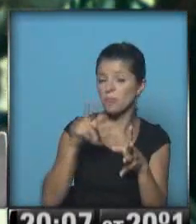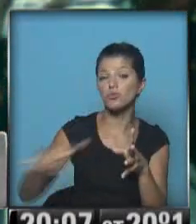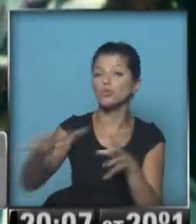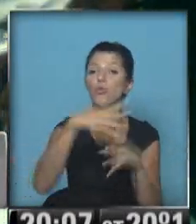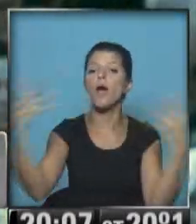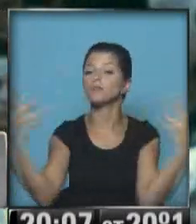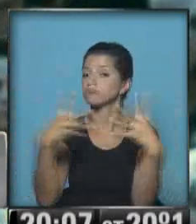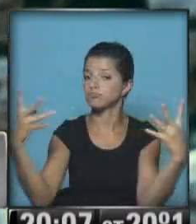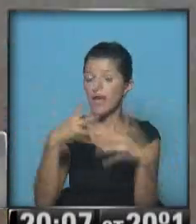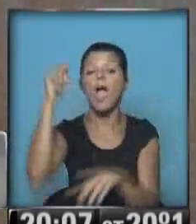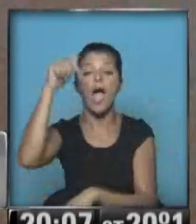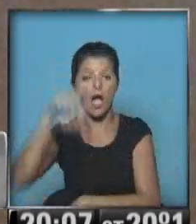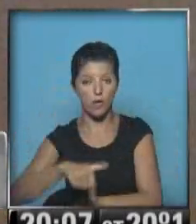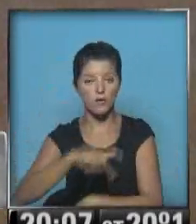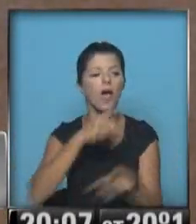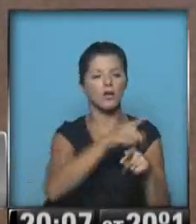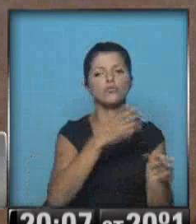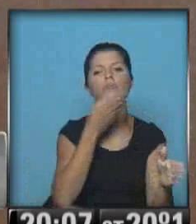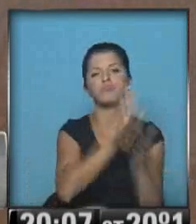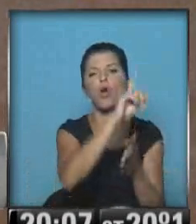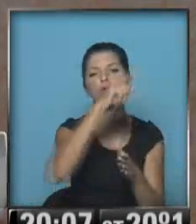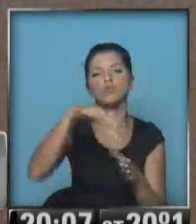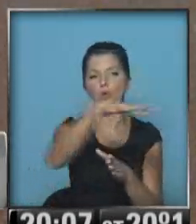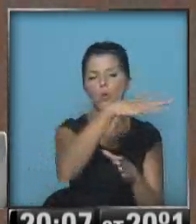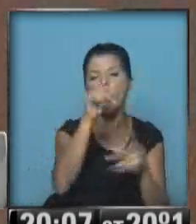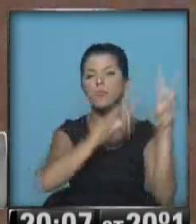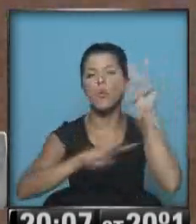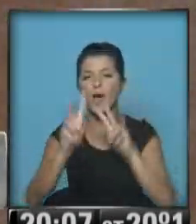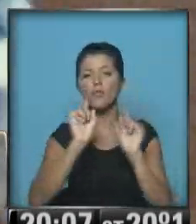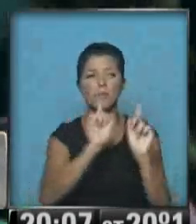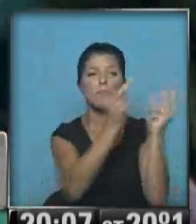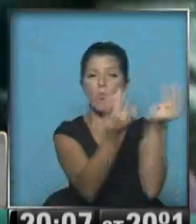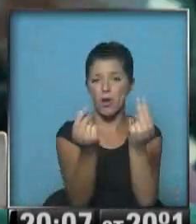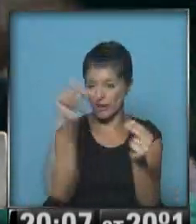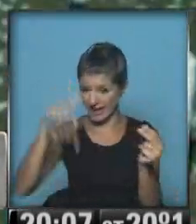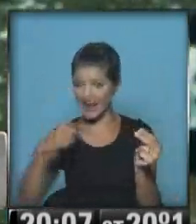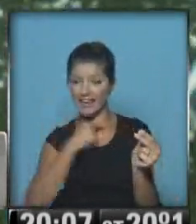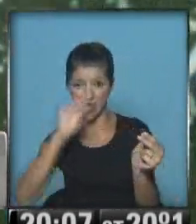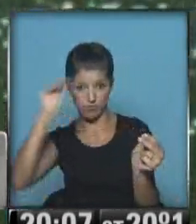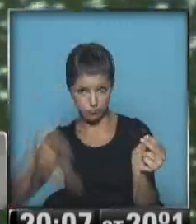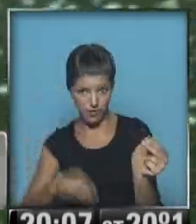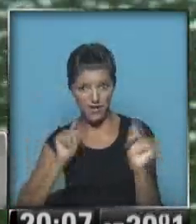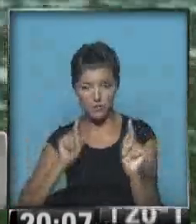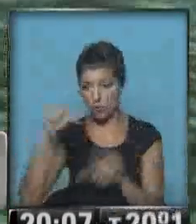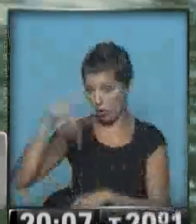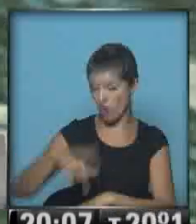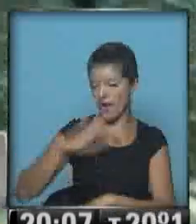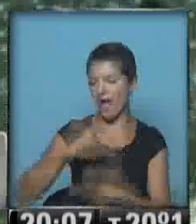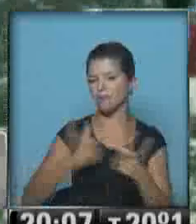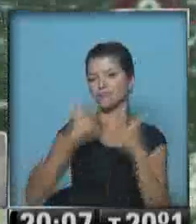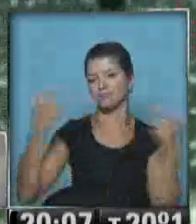batalla ahora se dirigen a otro lado en un intento de destruir los mismos valores que los argentinos están disfrutando